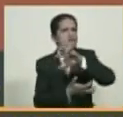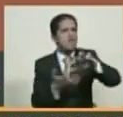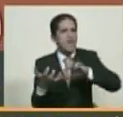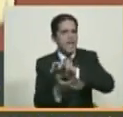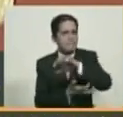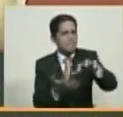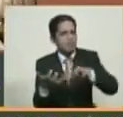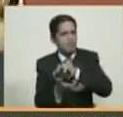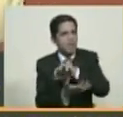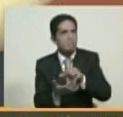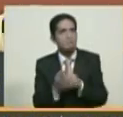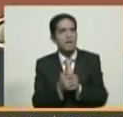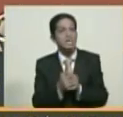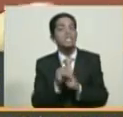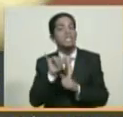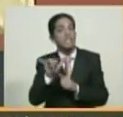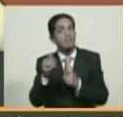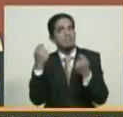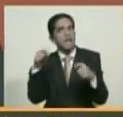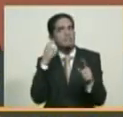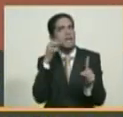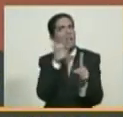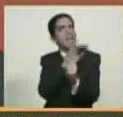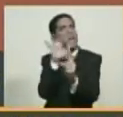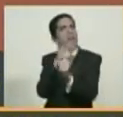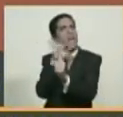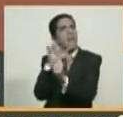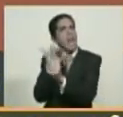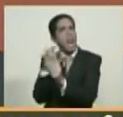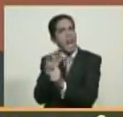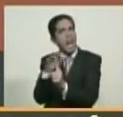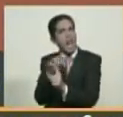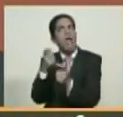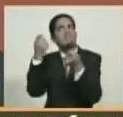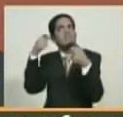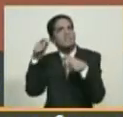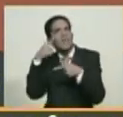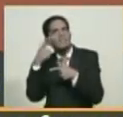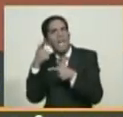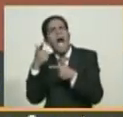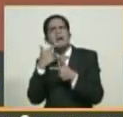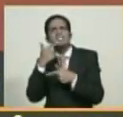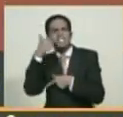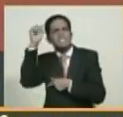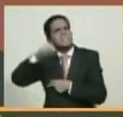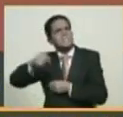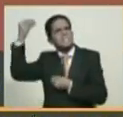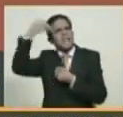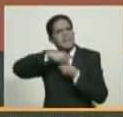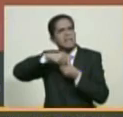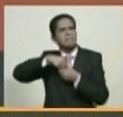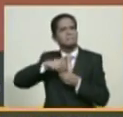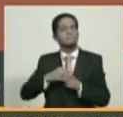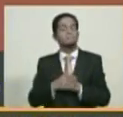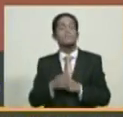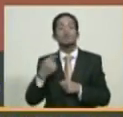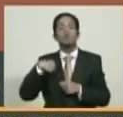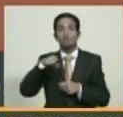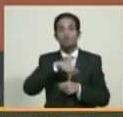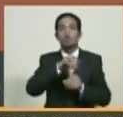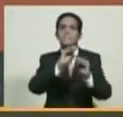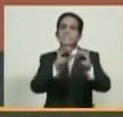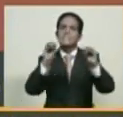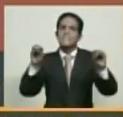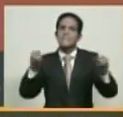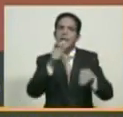mundo y de las que se pretenden construir para justificar intervenciones internacionales. A ese hemos hecho un llamado al secretario general